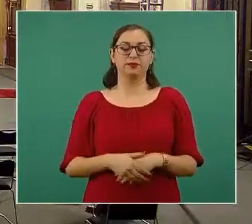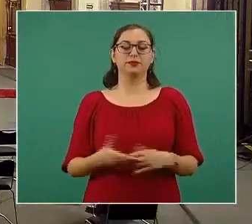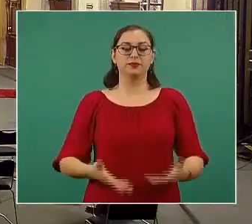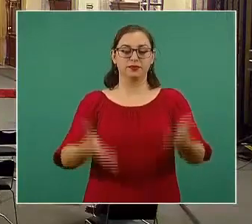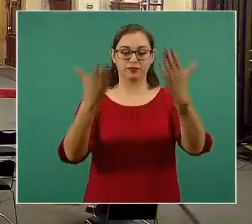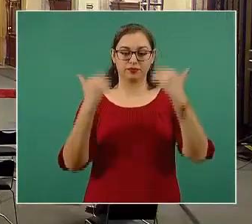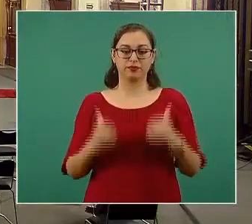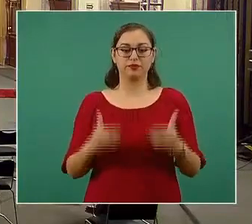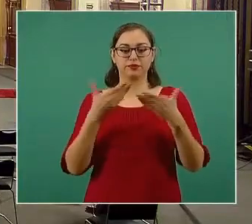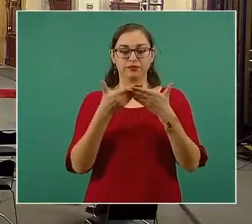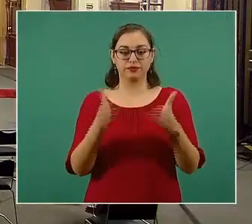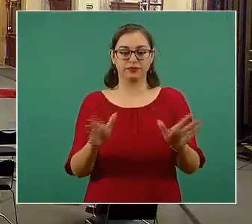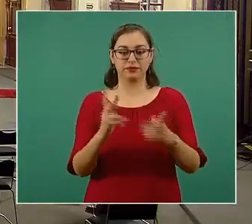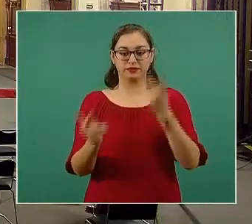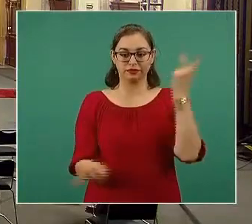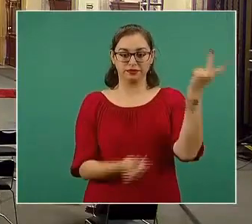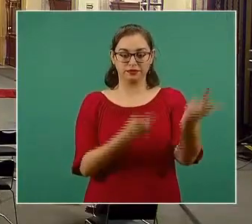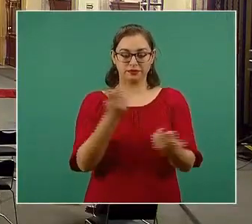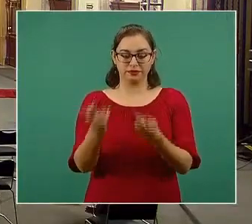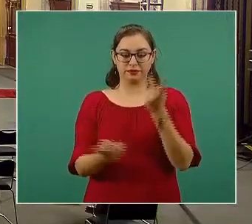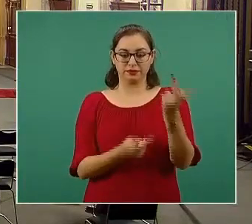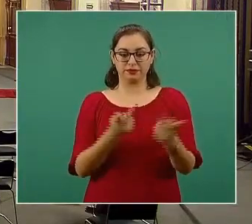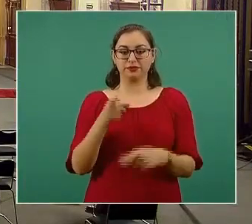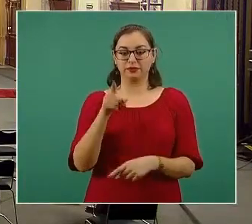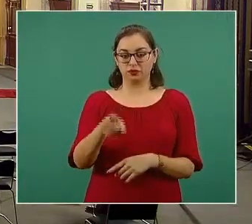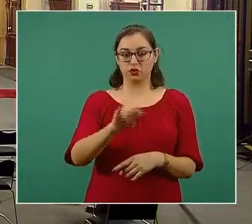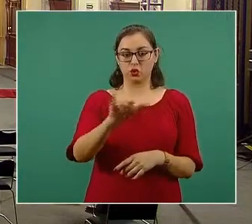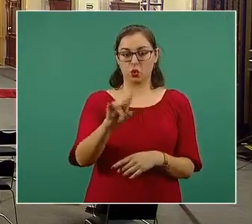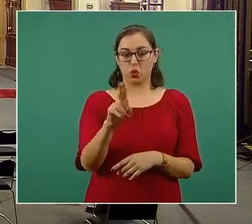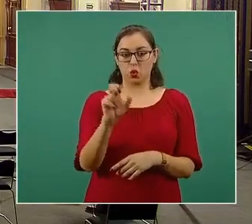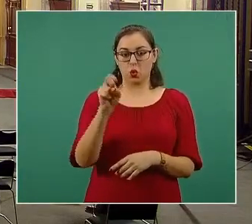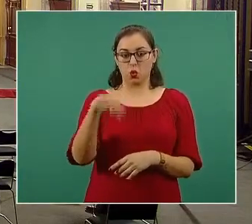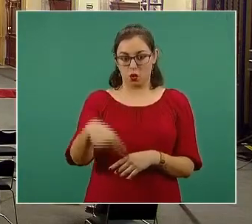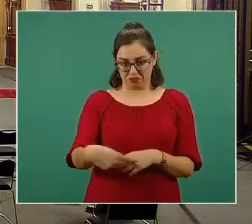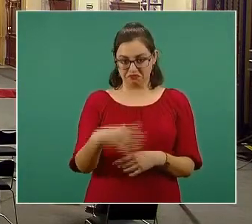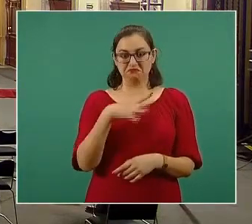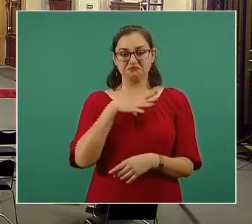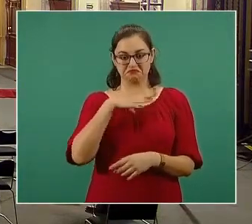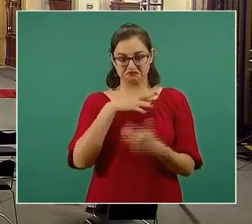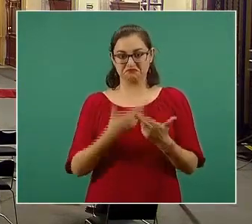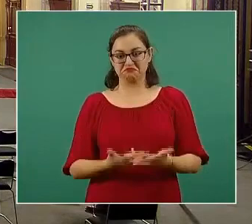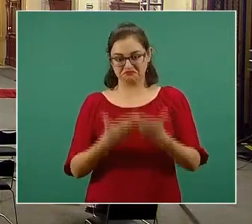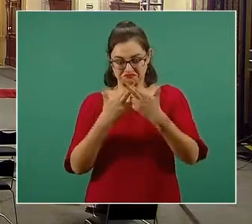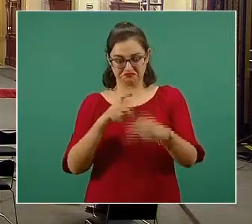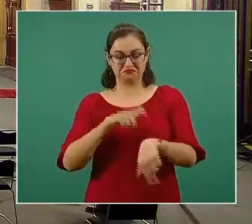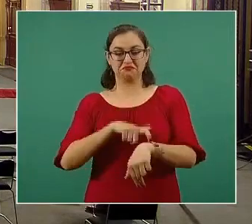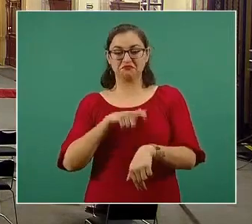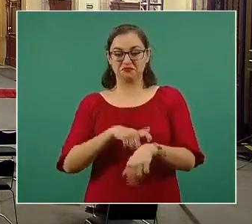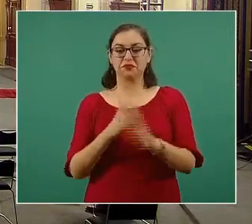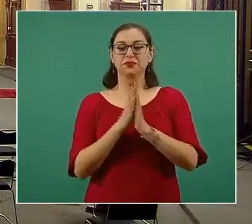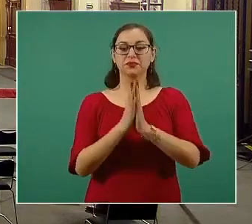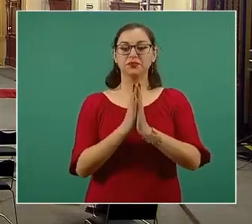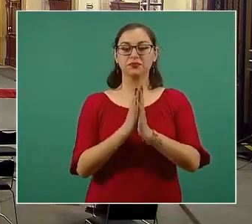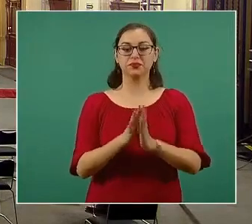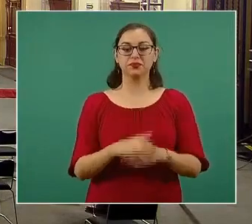abrir a preguntas y comentarios. Empezamos con Juan Hernández. Hoy tenemos tiempo para cada uno de ustedes. Por favor.